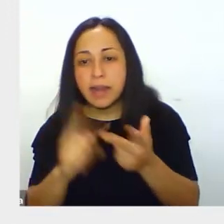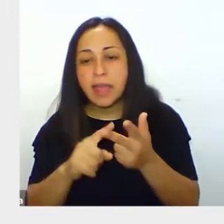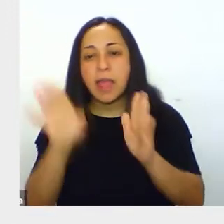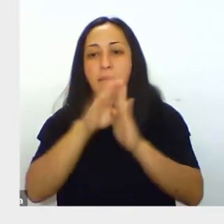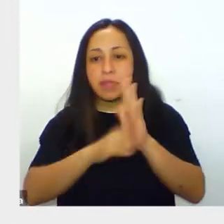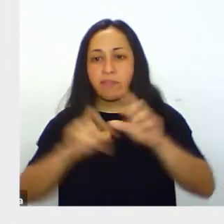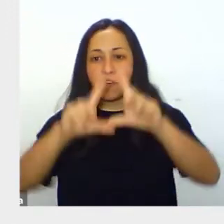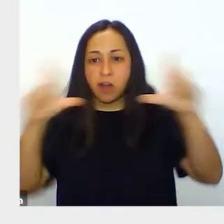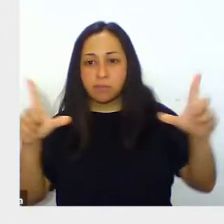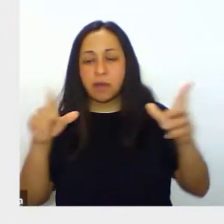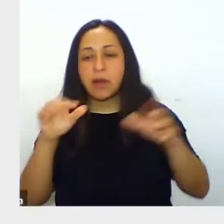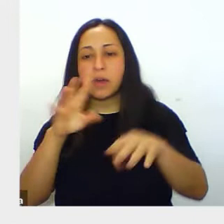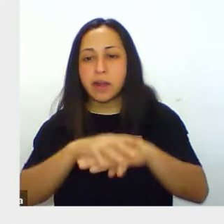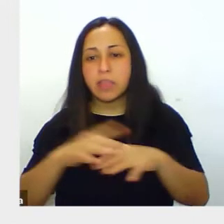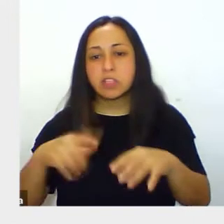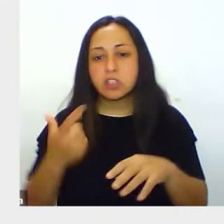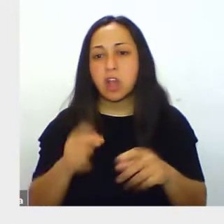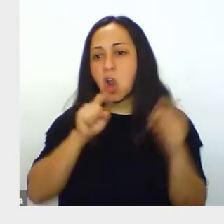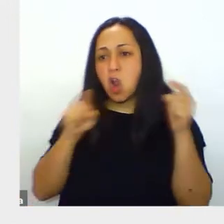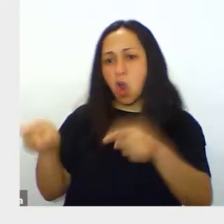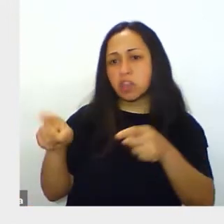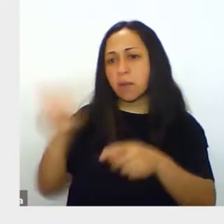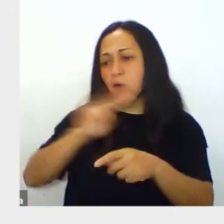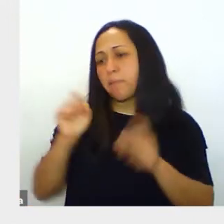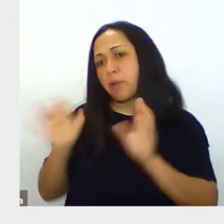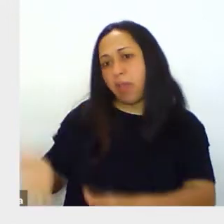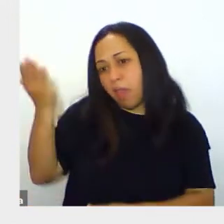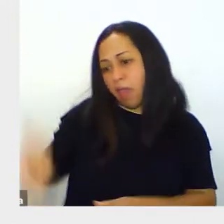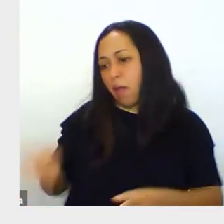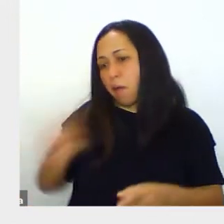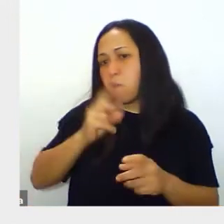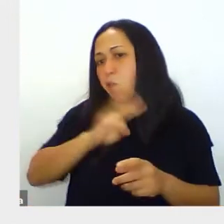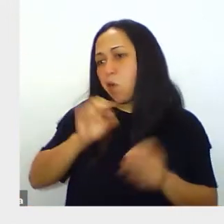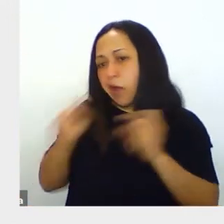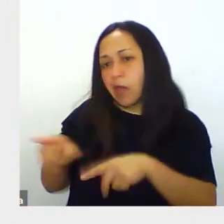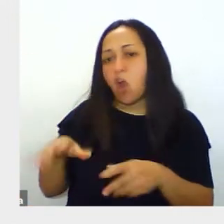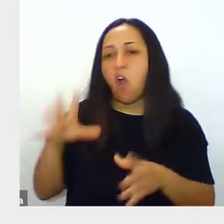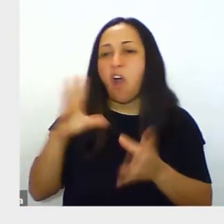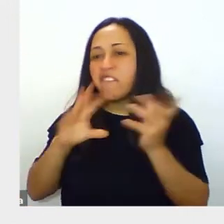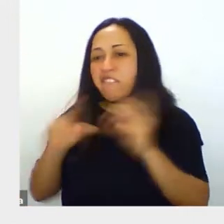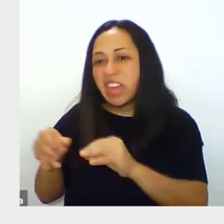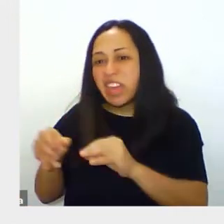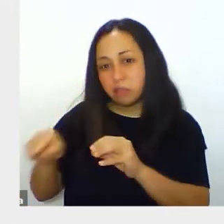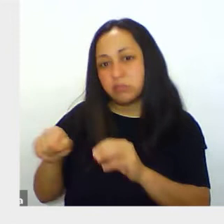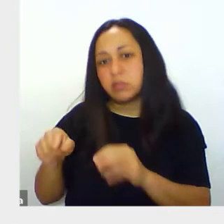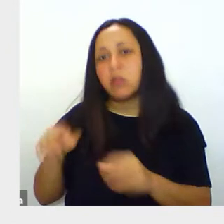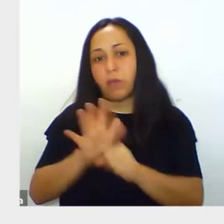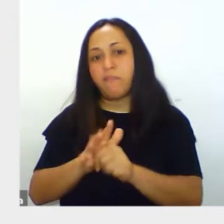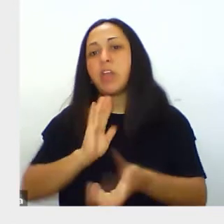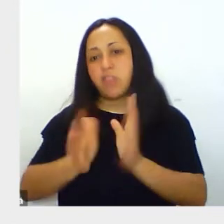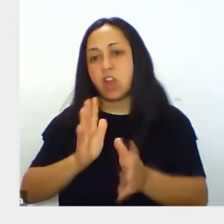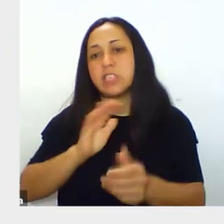sociales o correo electrónico, contra una mujer porque es mujer o que afecta a las mujeres de manera desproporcionada. Entonces es importante